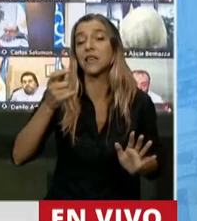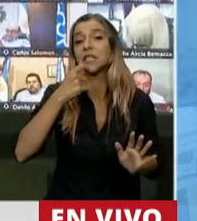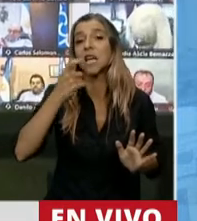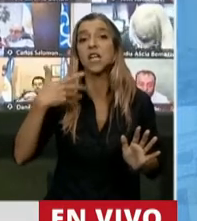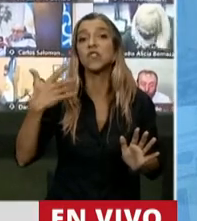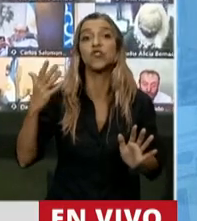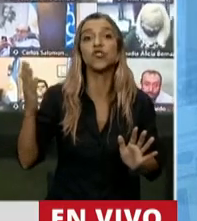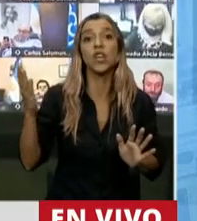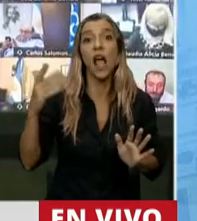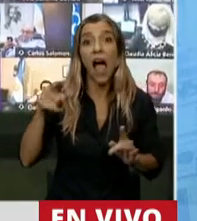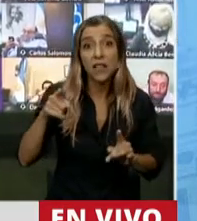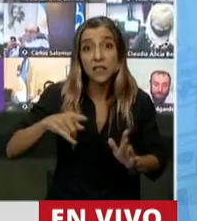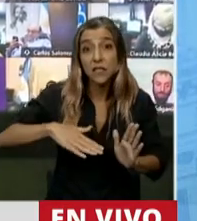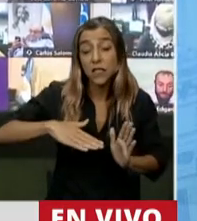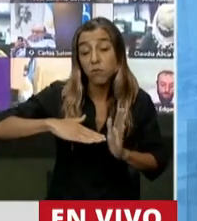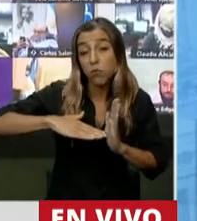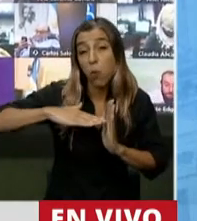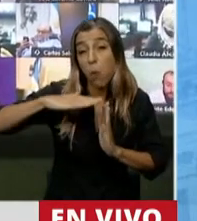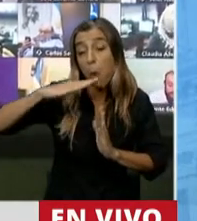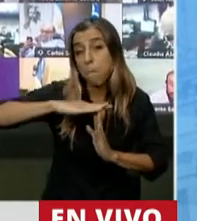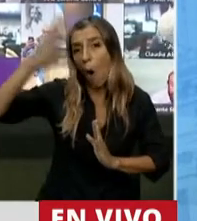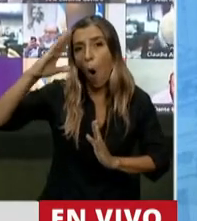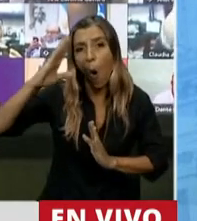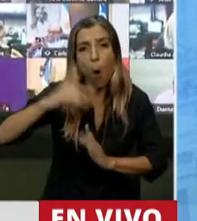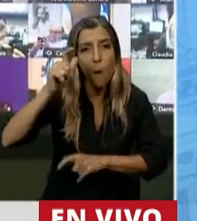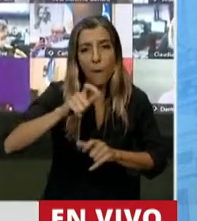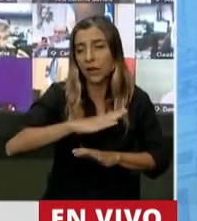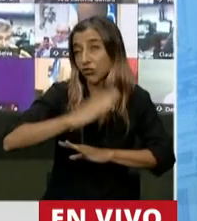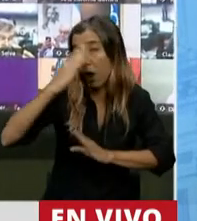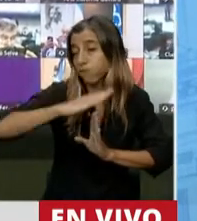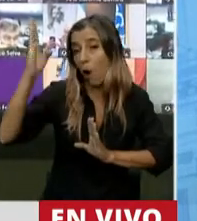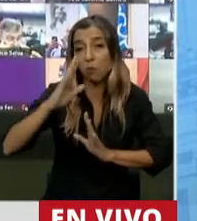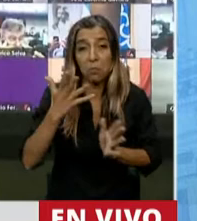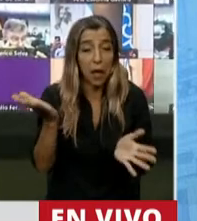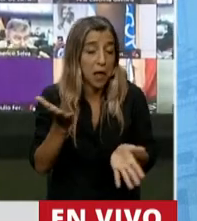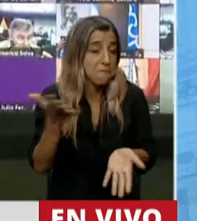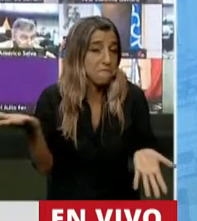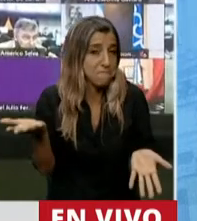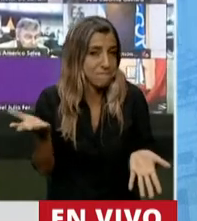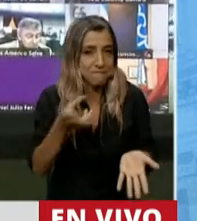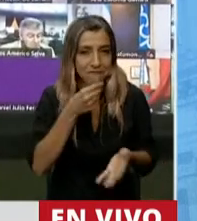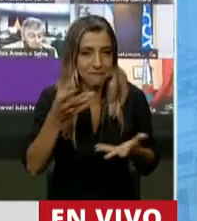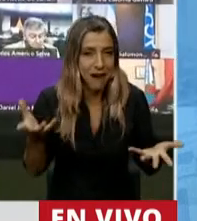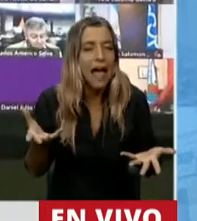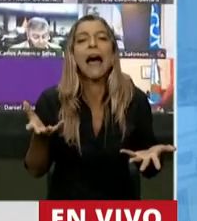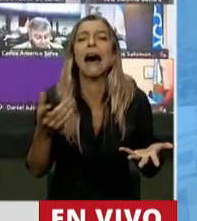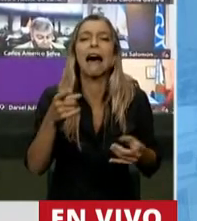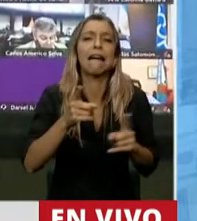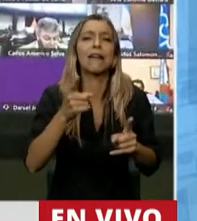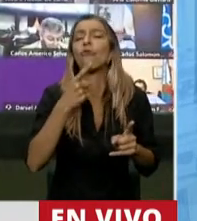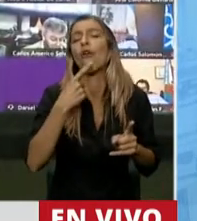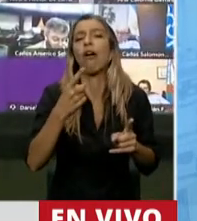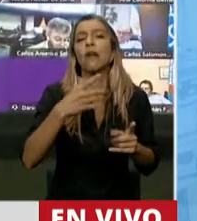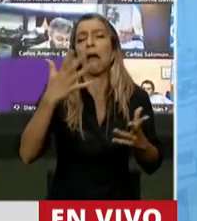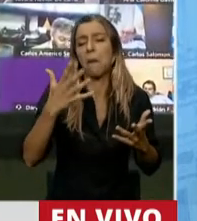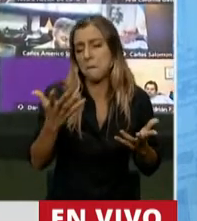a terminar derramando en todo el pueblo argentino, pero que claro, nunca derramó. Este aporte extraordinario que sin lugar a